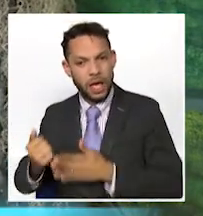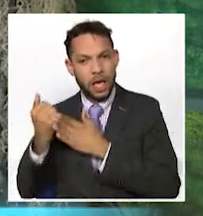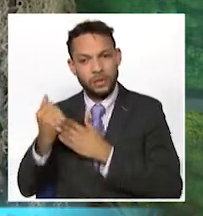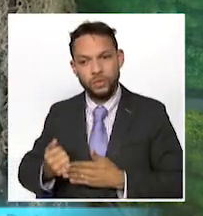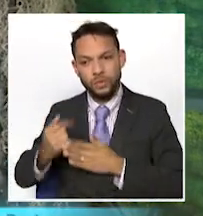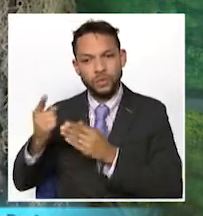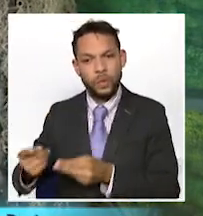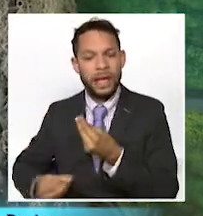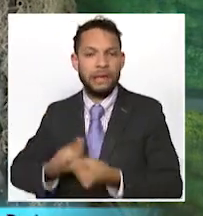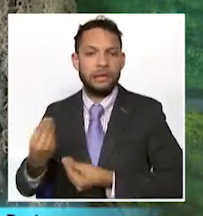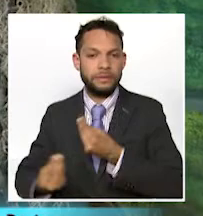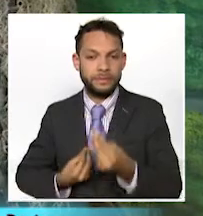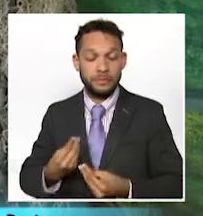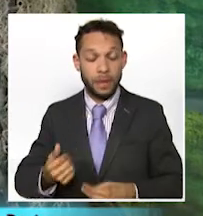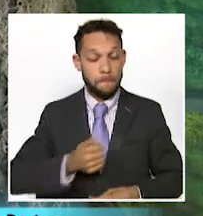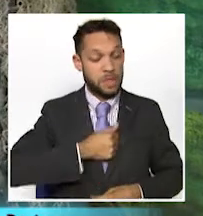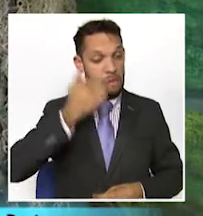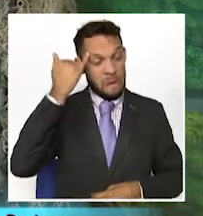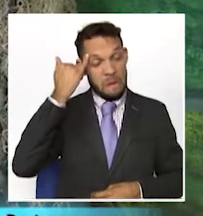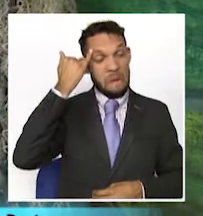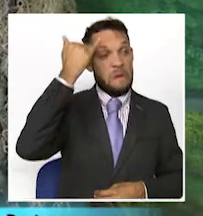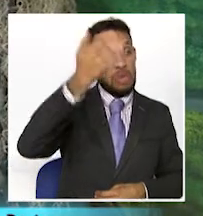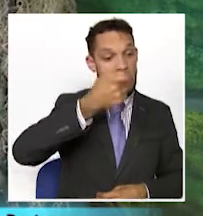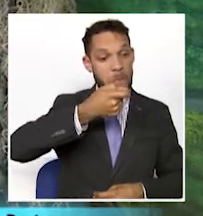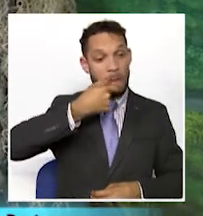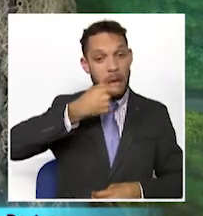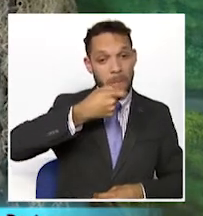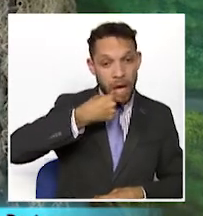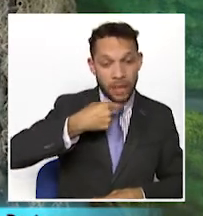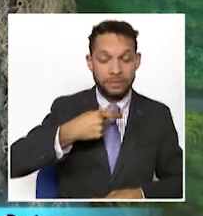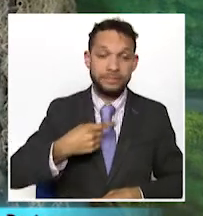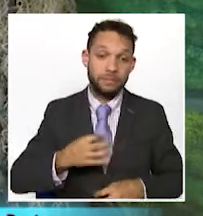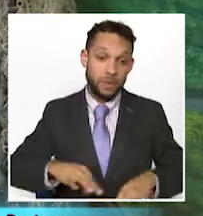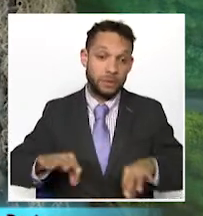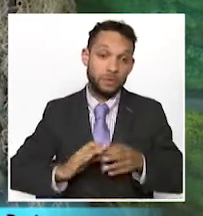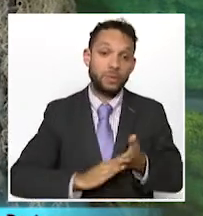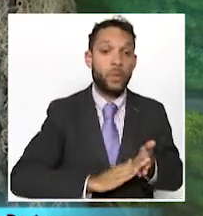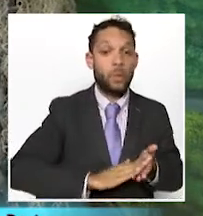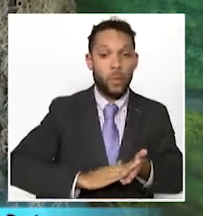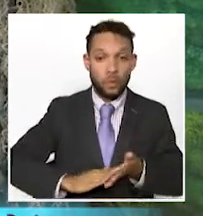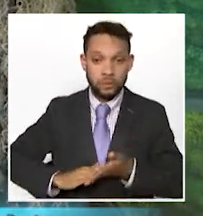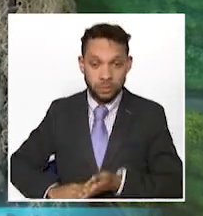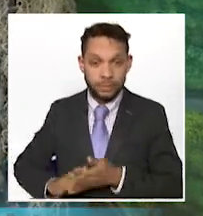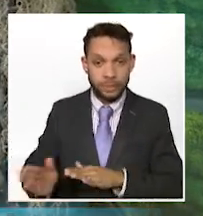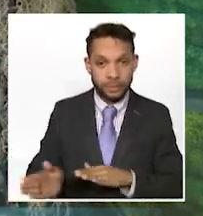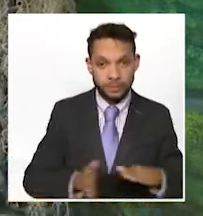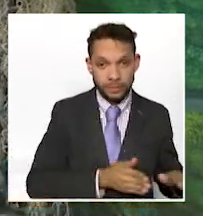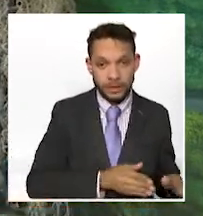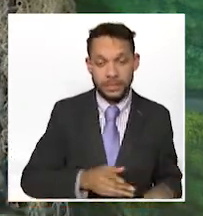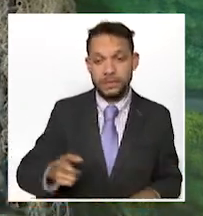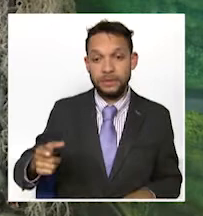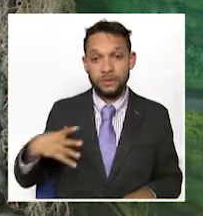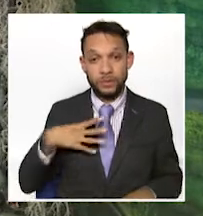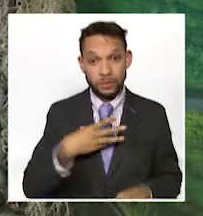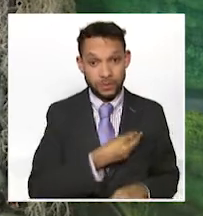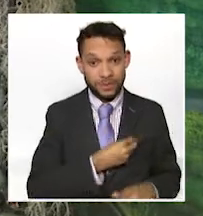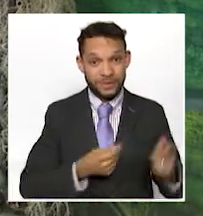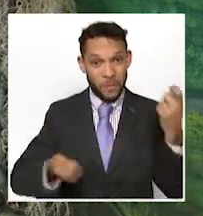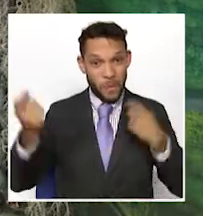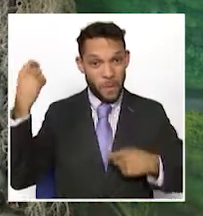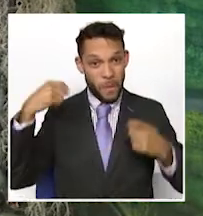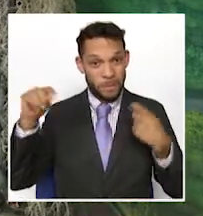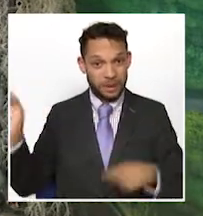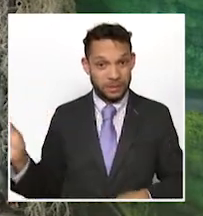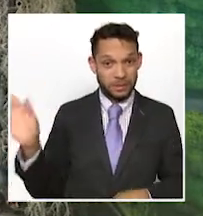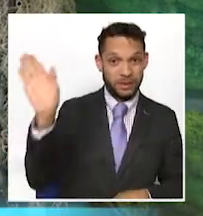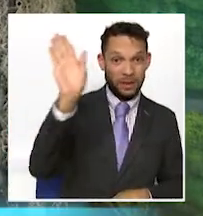Enrique, con automedicación o medicamentos para el dolor. Hay dos comerciales que yo lo hago como